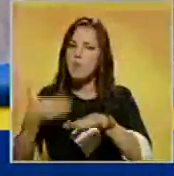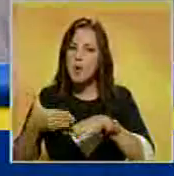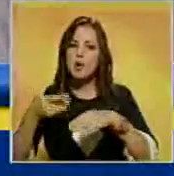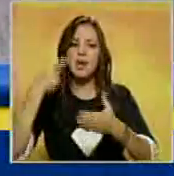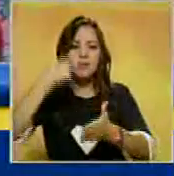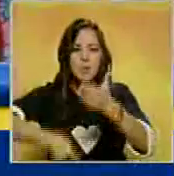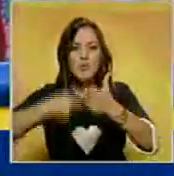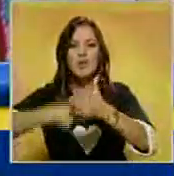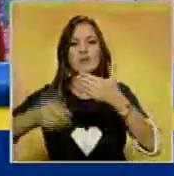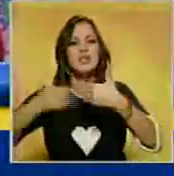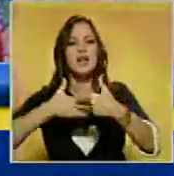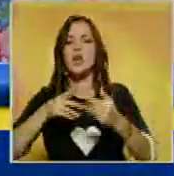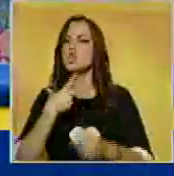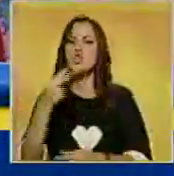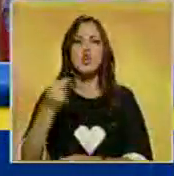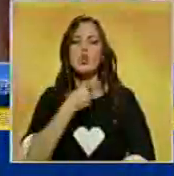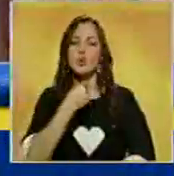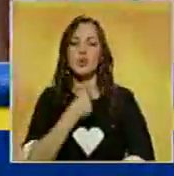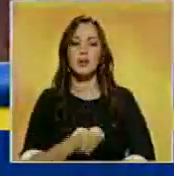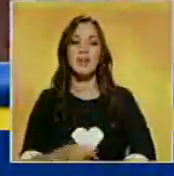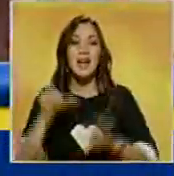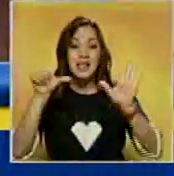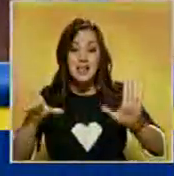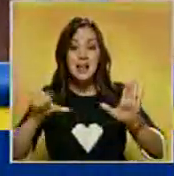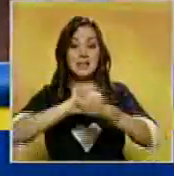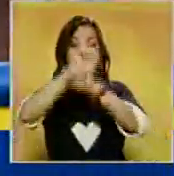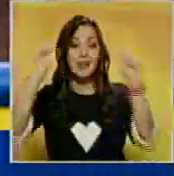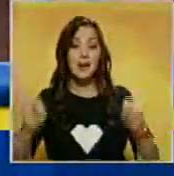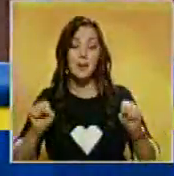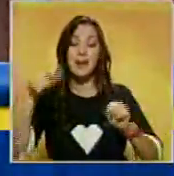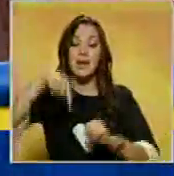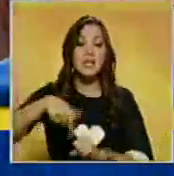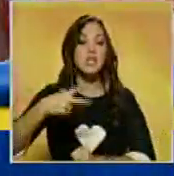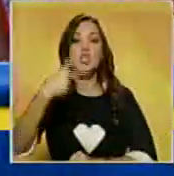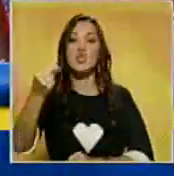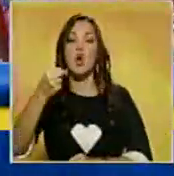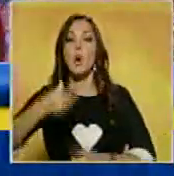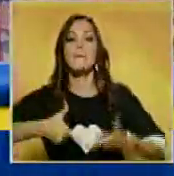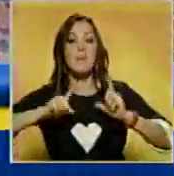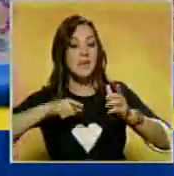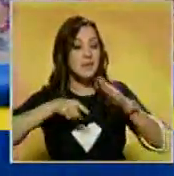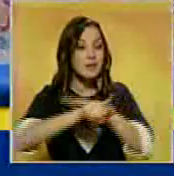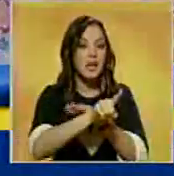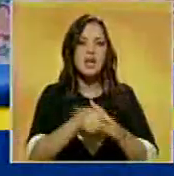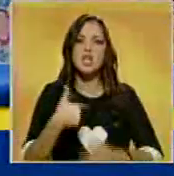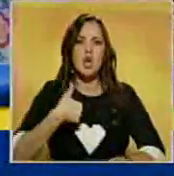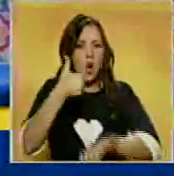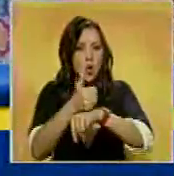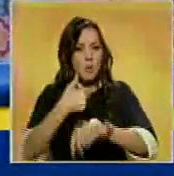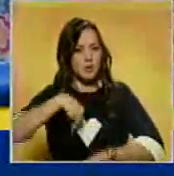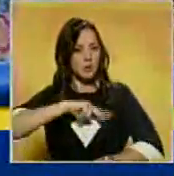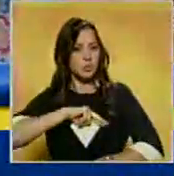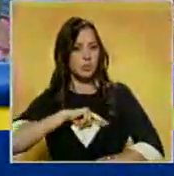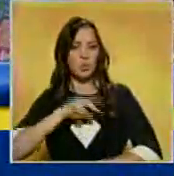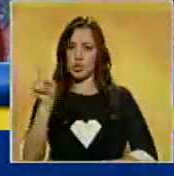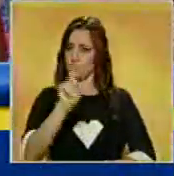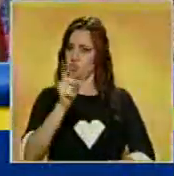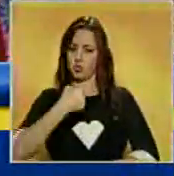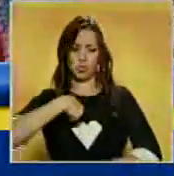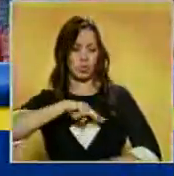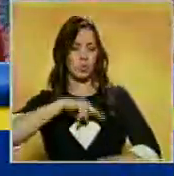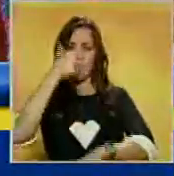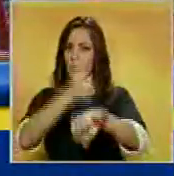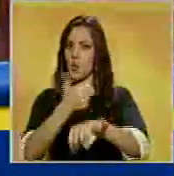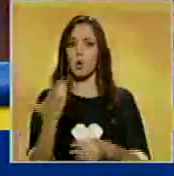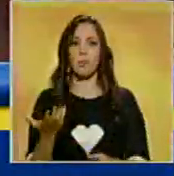al retén. Aquí nos tienen desde las 6 de la mañana aquí, no nos dejan pasar. ¿Qué culpa tenemos nosotros? Nosotros no tenemos culpa y